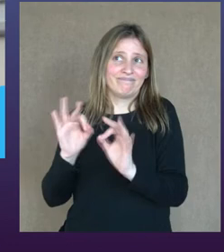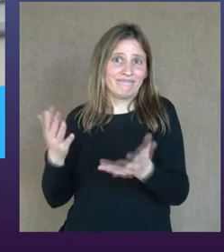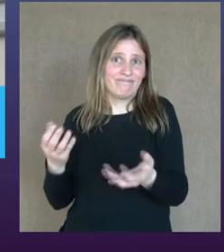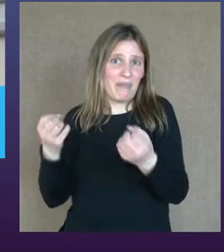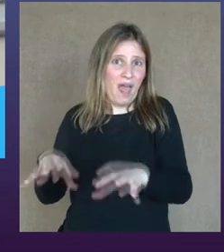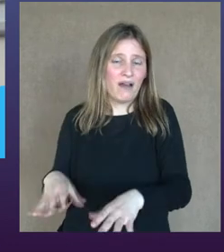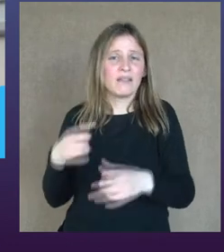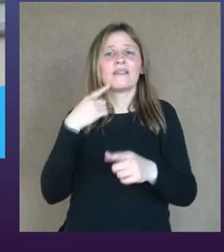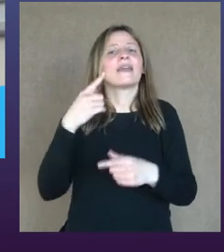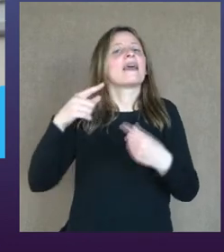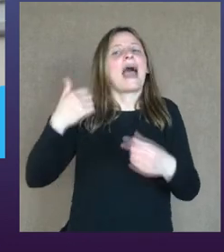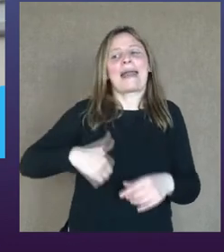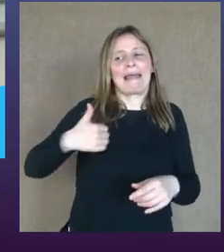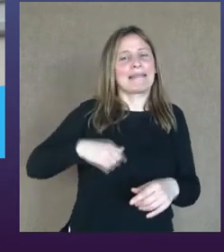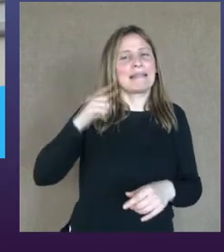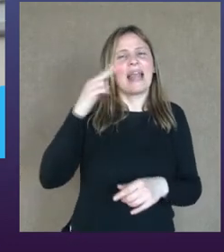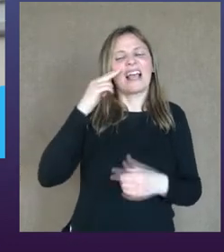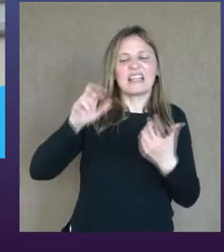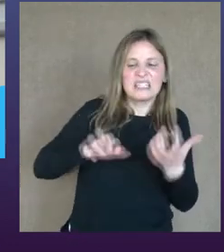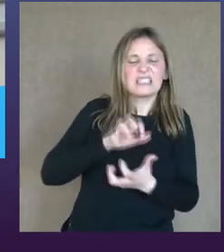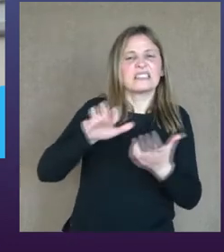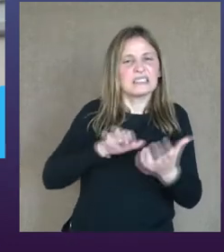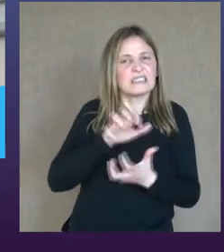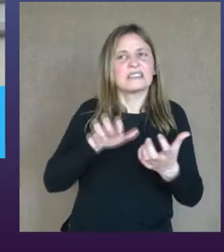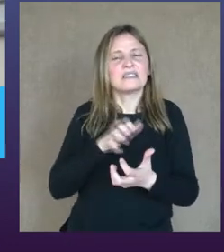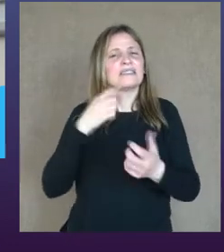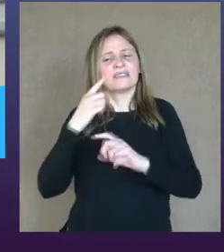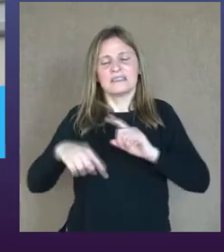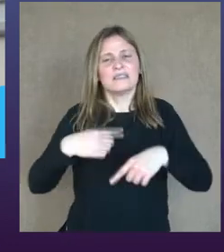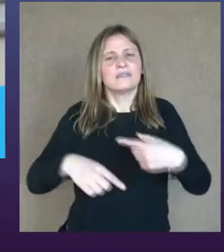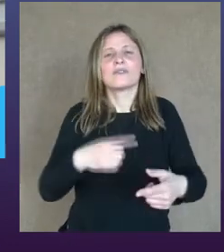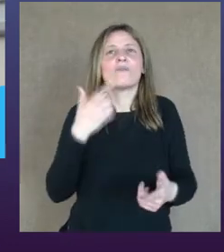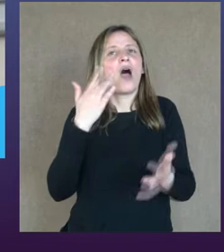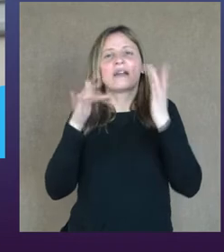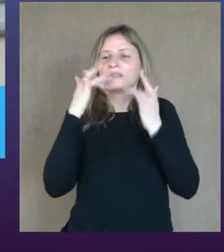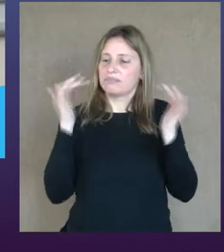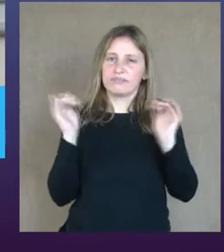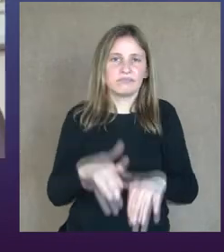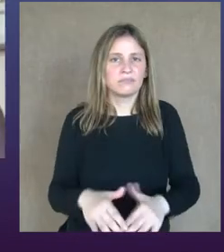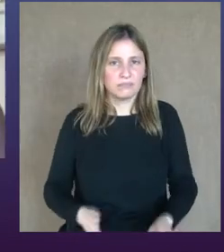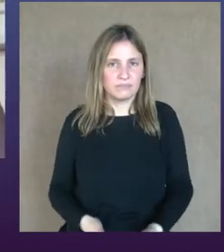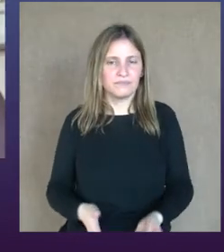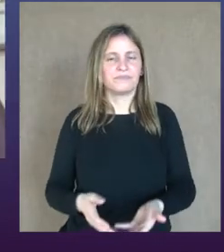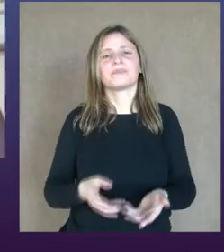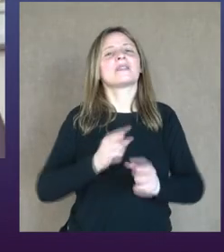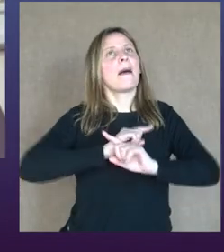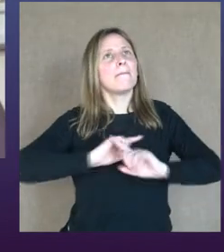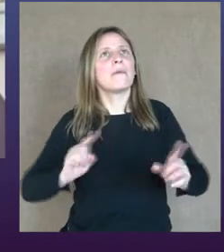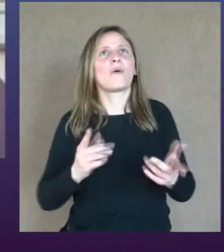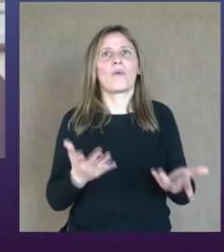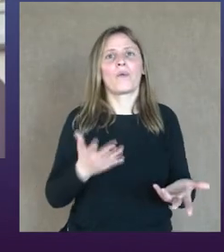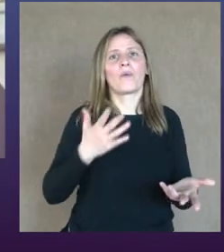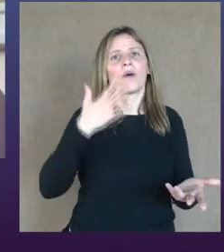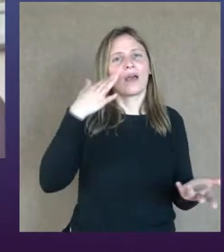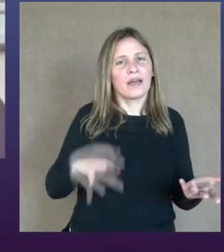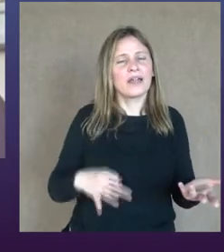sobre todo en Argentina, ¿no? Tenemos crisis recurrentemente y eso tira mucho abajo, ¿no? Claro. Tampoco me parece